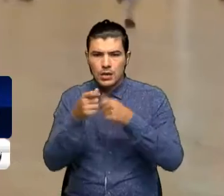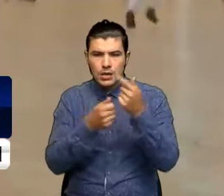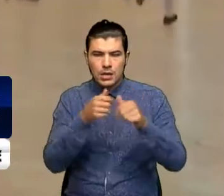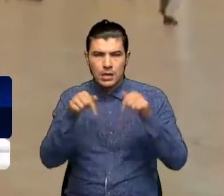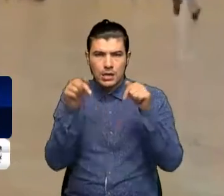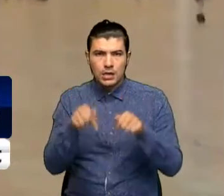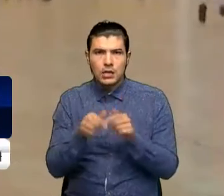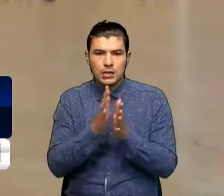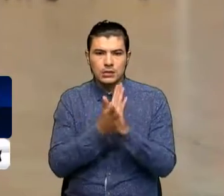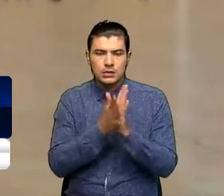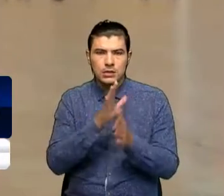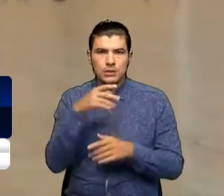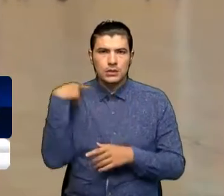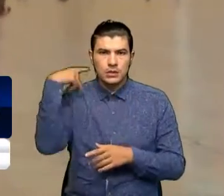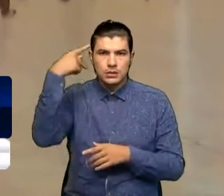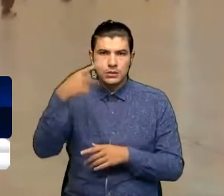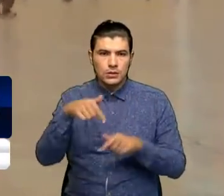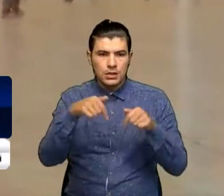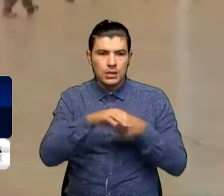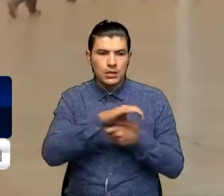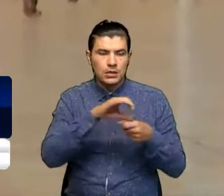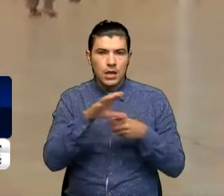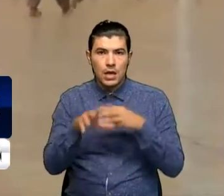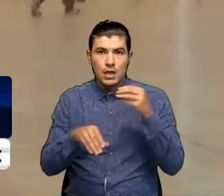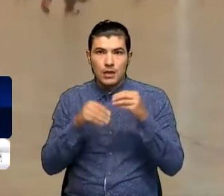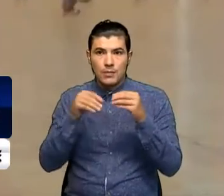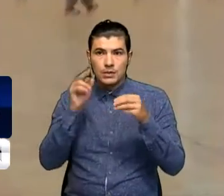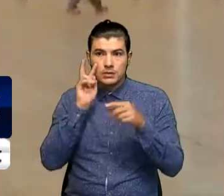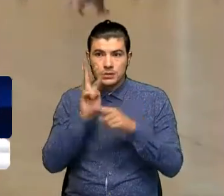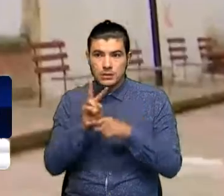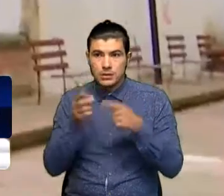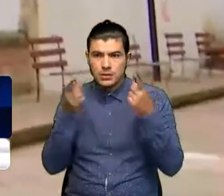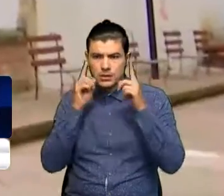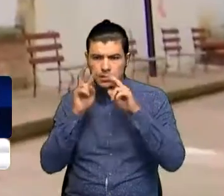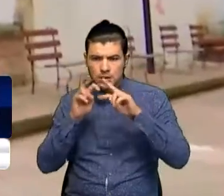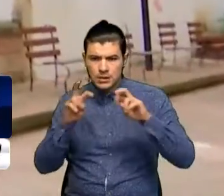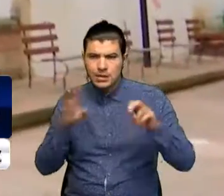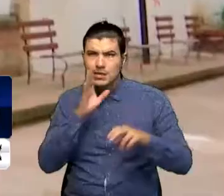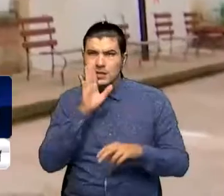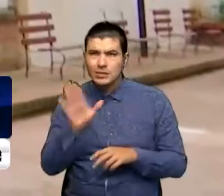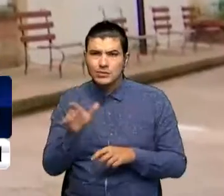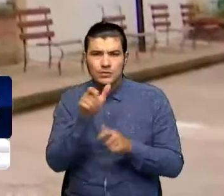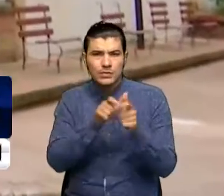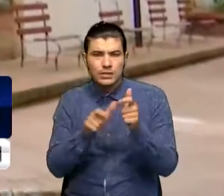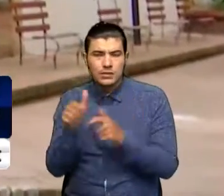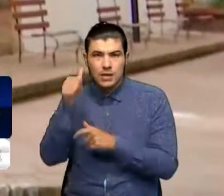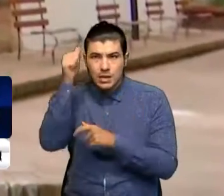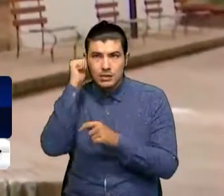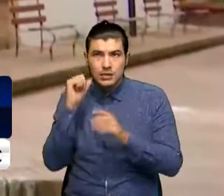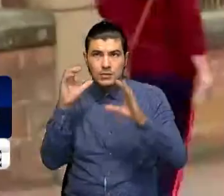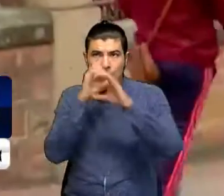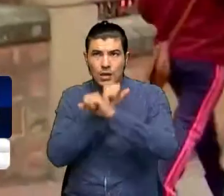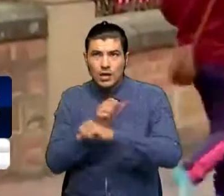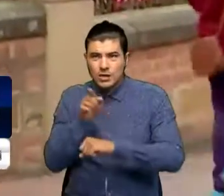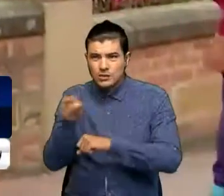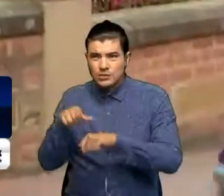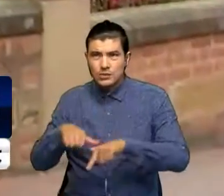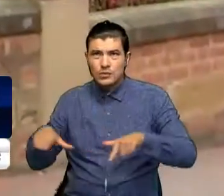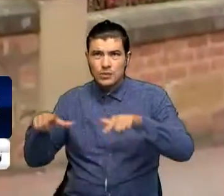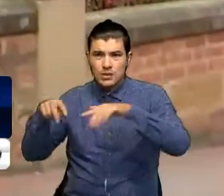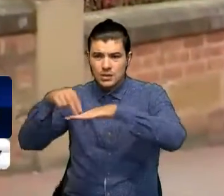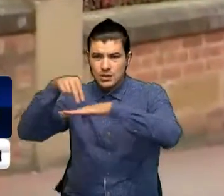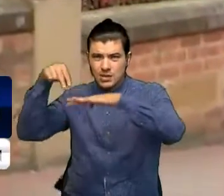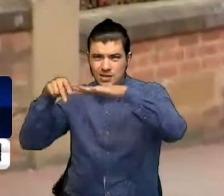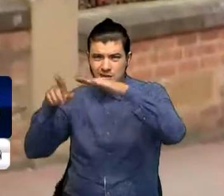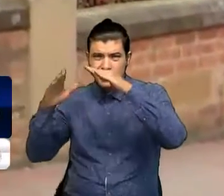centro histórico de la ciudad. Lo preocupante es que también las autoridades investigan quiénes serían las personas que anoche ingresaron en la parte de atrás de la